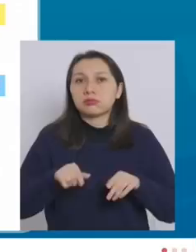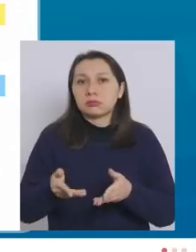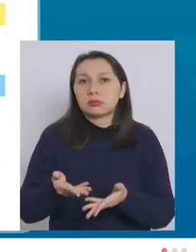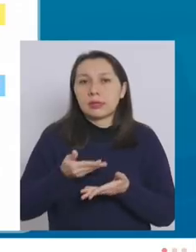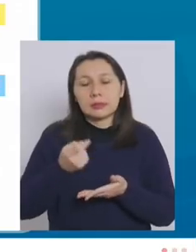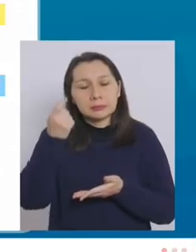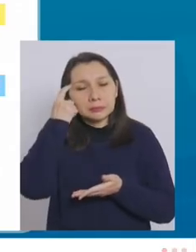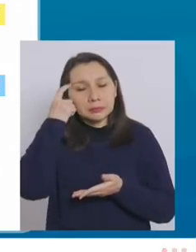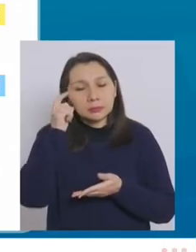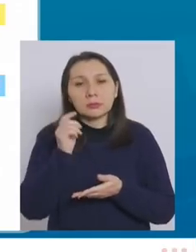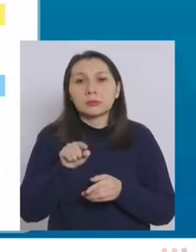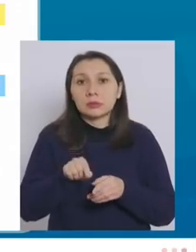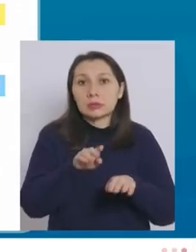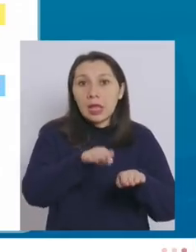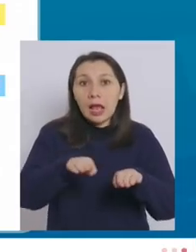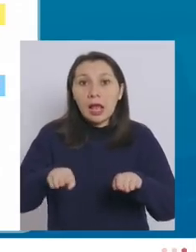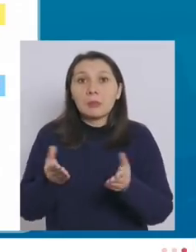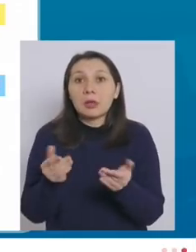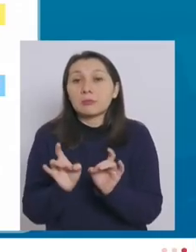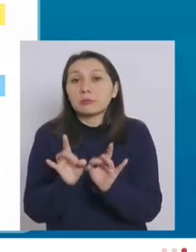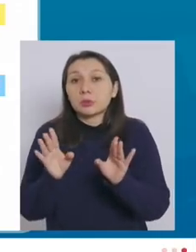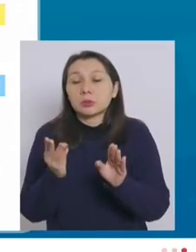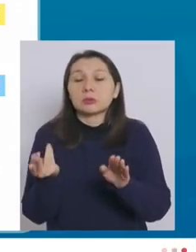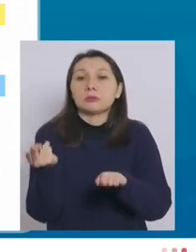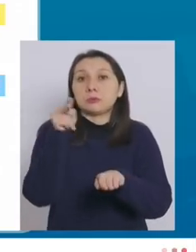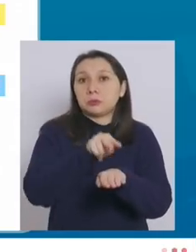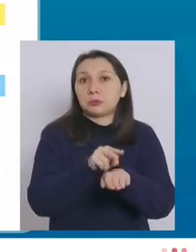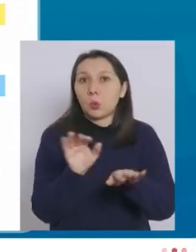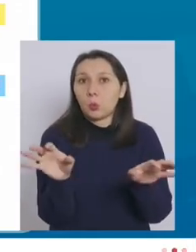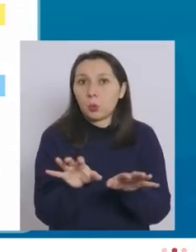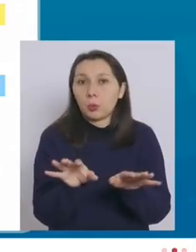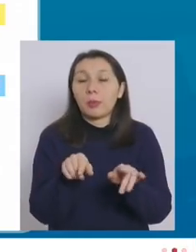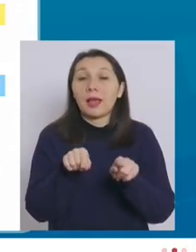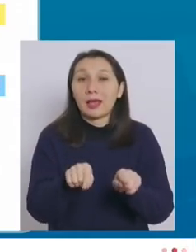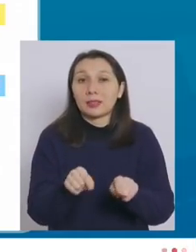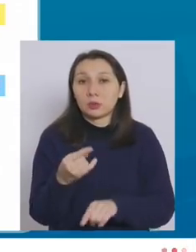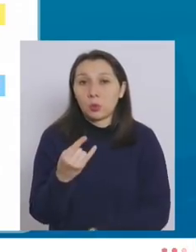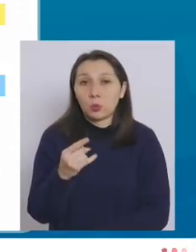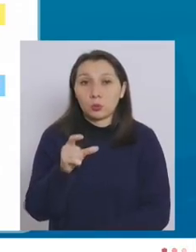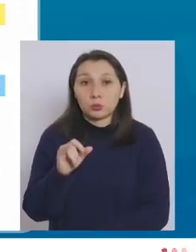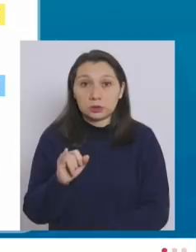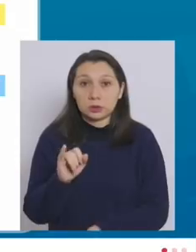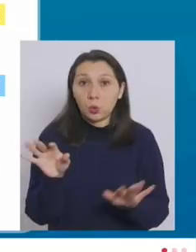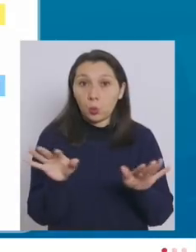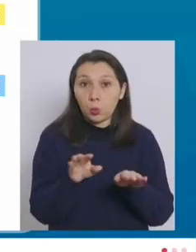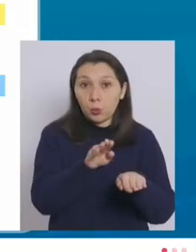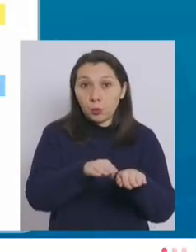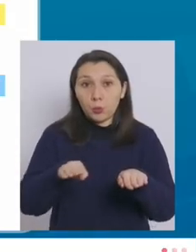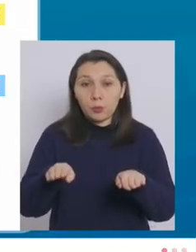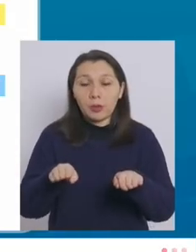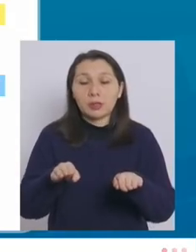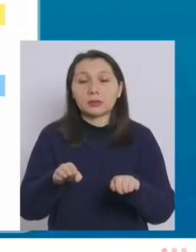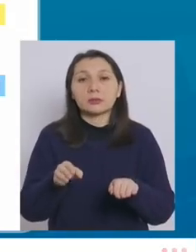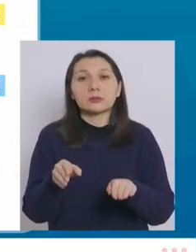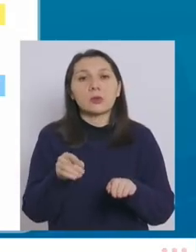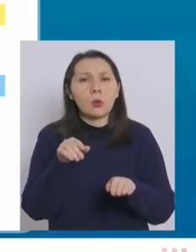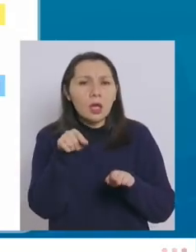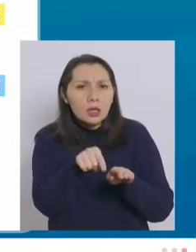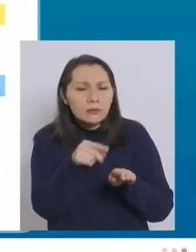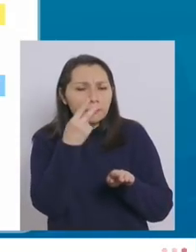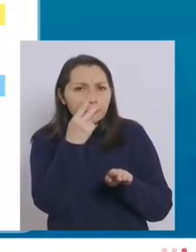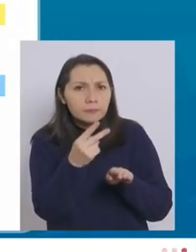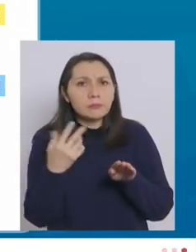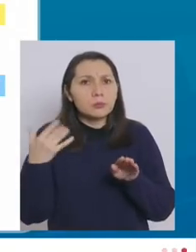también en el caso de que estas camas se necesiten. Ahora, de estas unidades ocupadas hay que rescatar